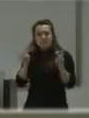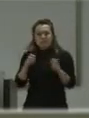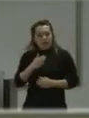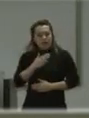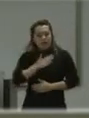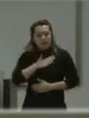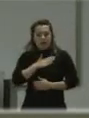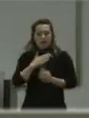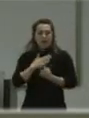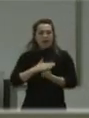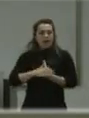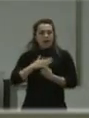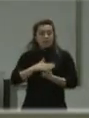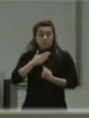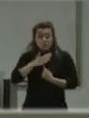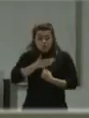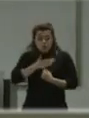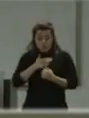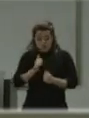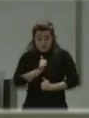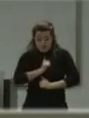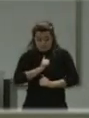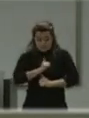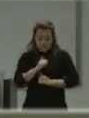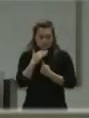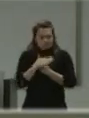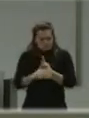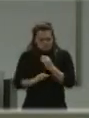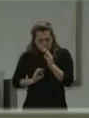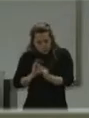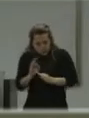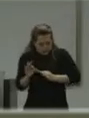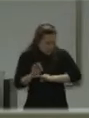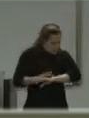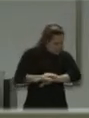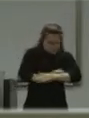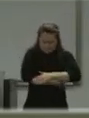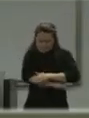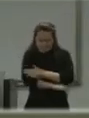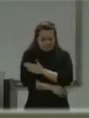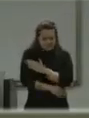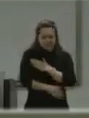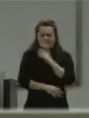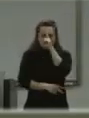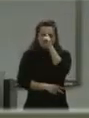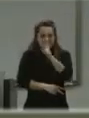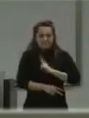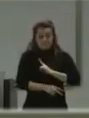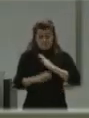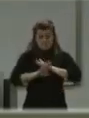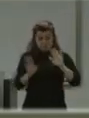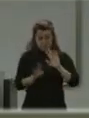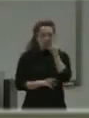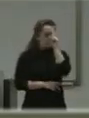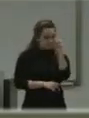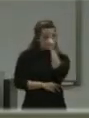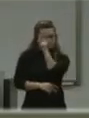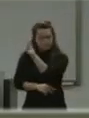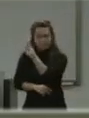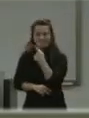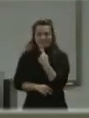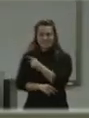autoestima en la medida que yo me quiera y me cuide pues me voy a respetar y voy a aprender a respetar a los otros como lo mencionaba